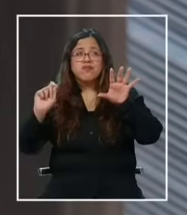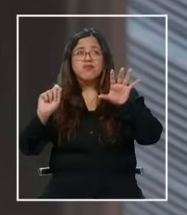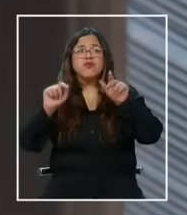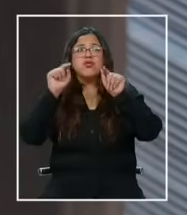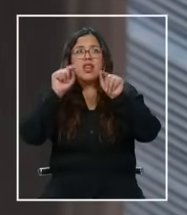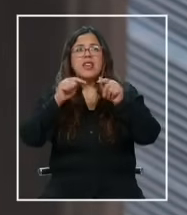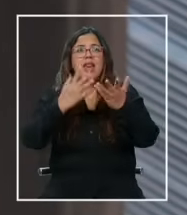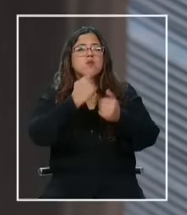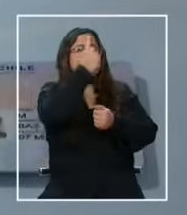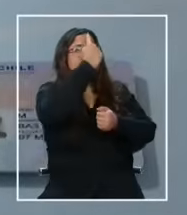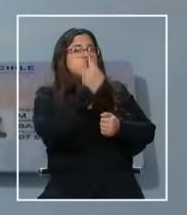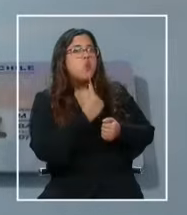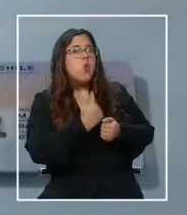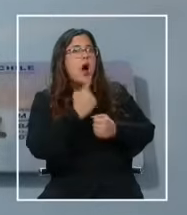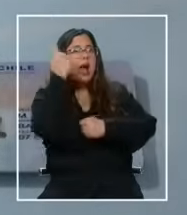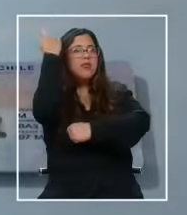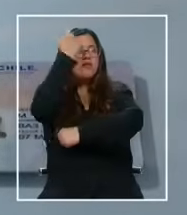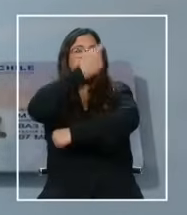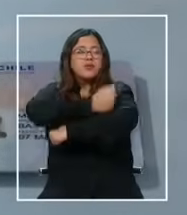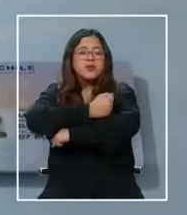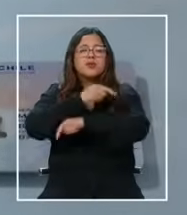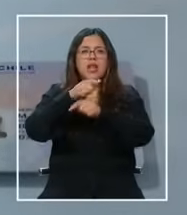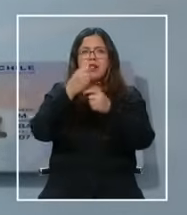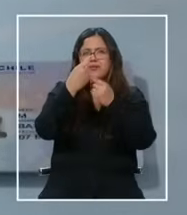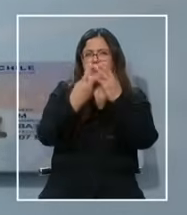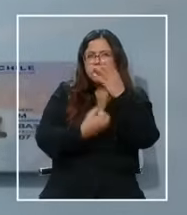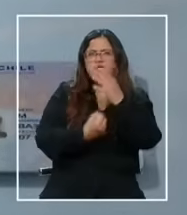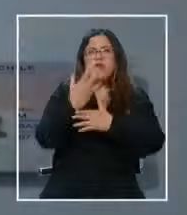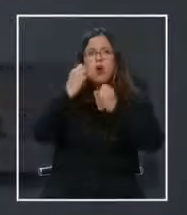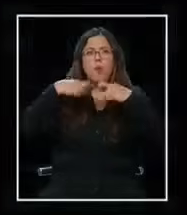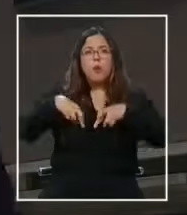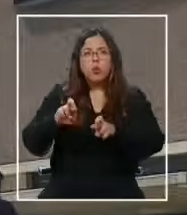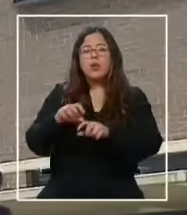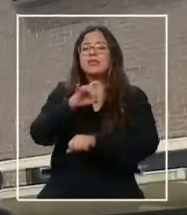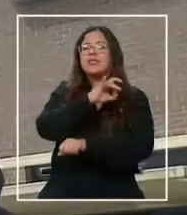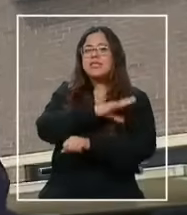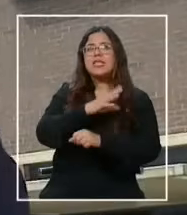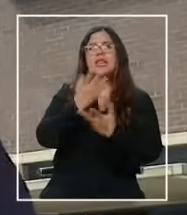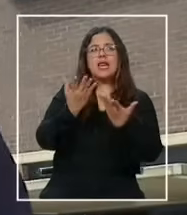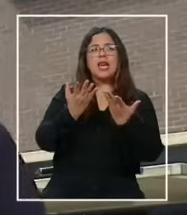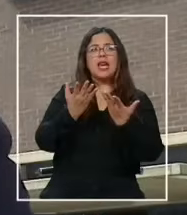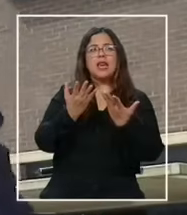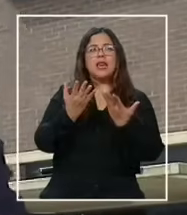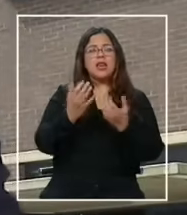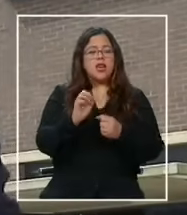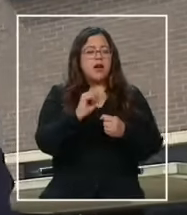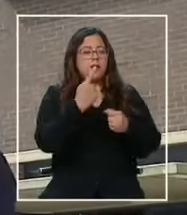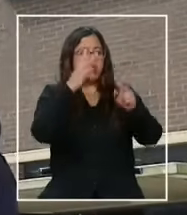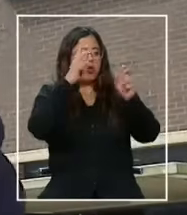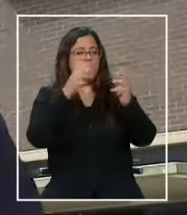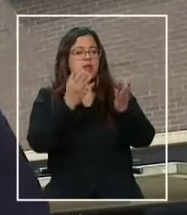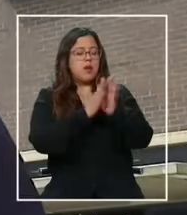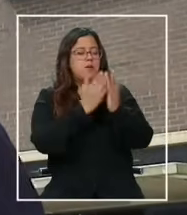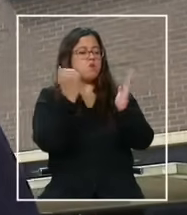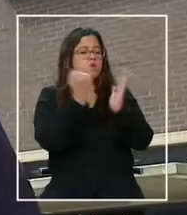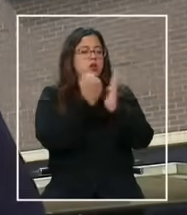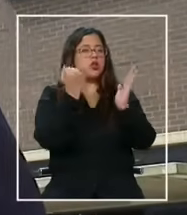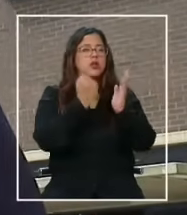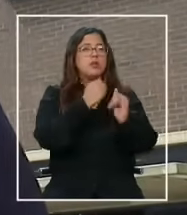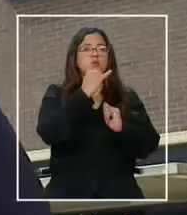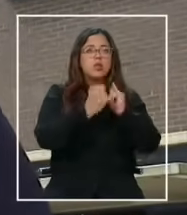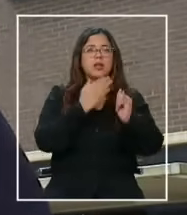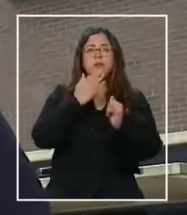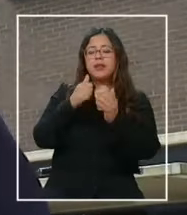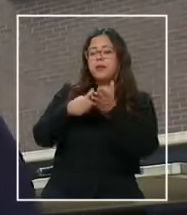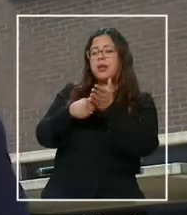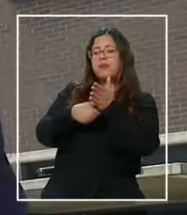capacidad de abrir el abanico a nuevas posibilidades y chile va a estar pionero en el mundo ener en tener un pasaporte digital y también un acero